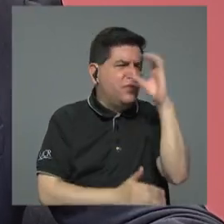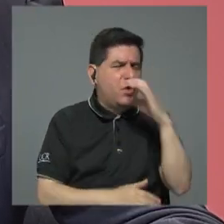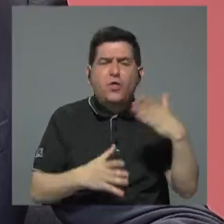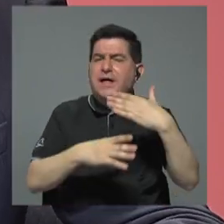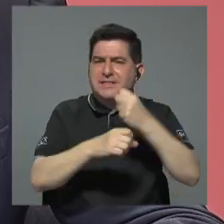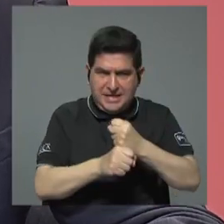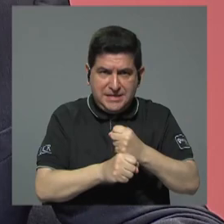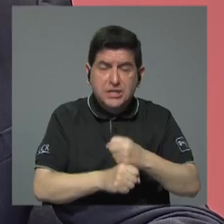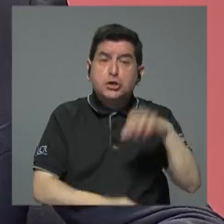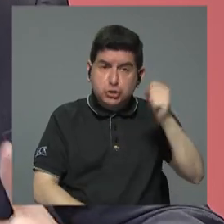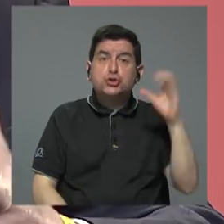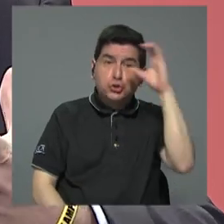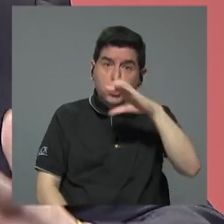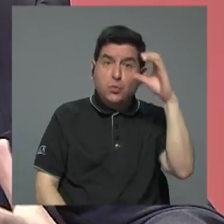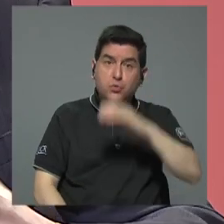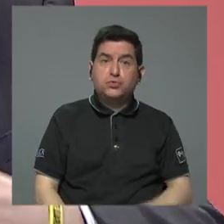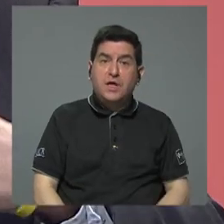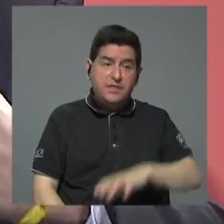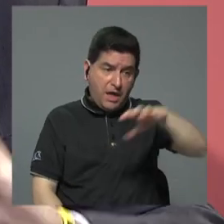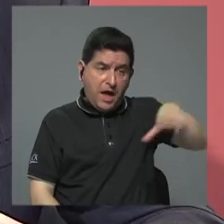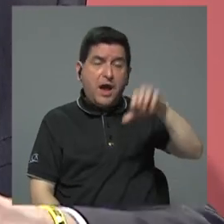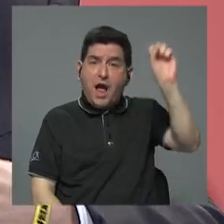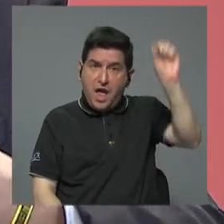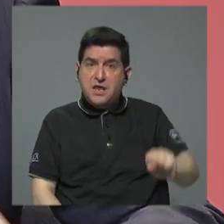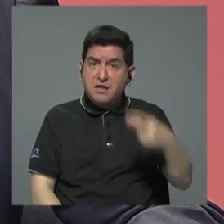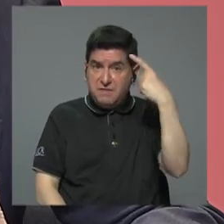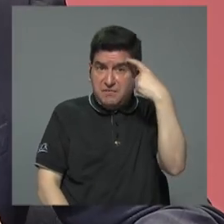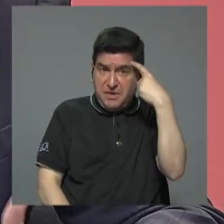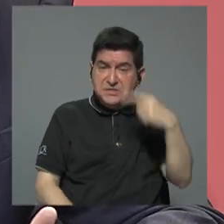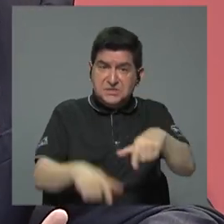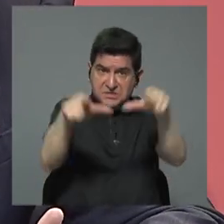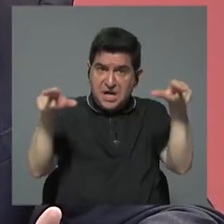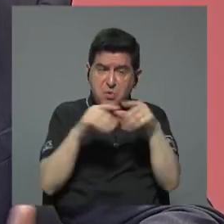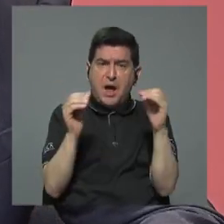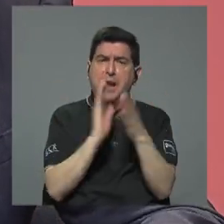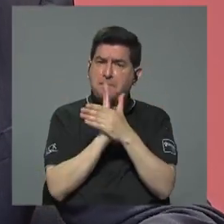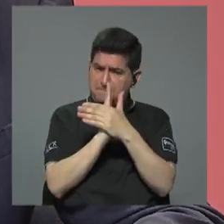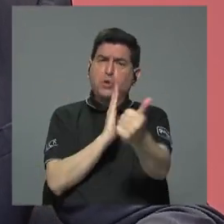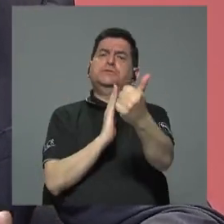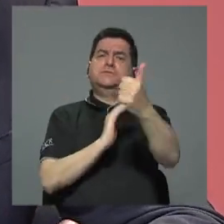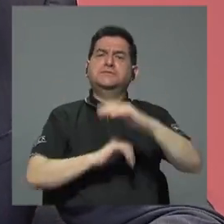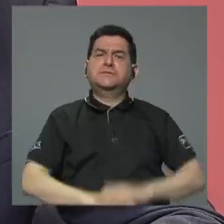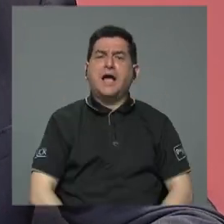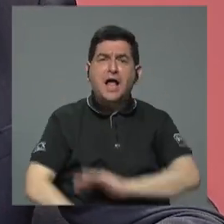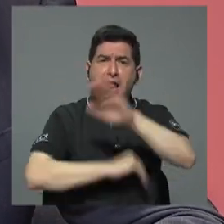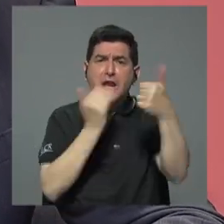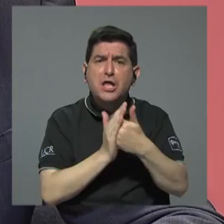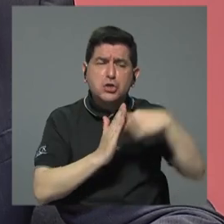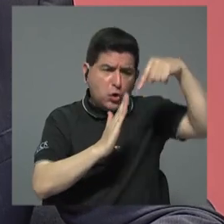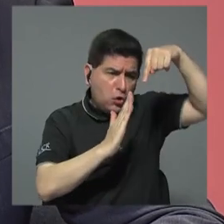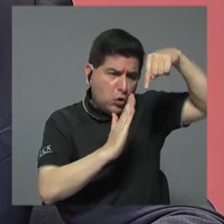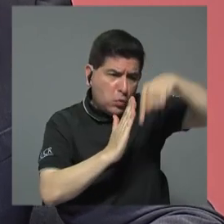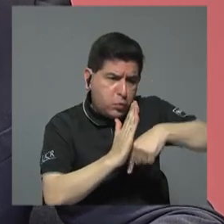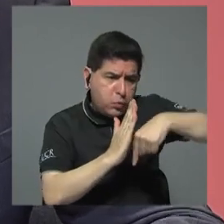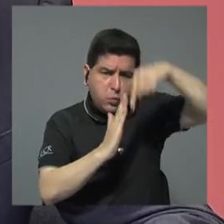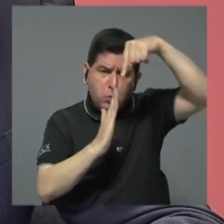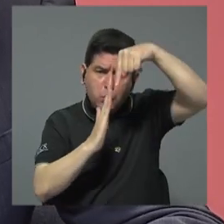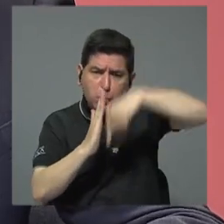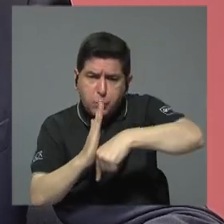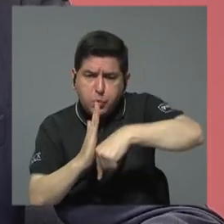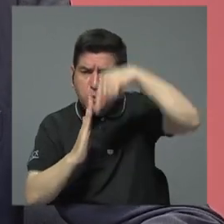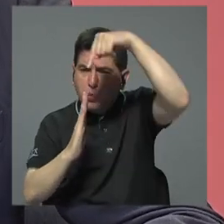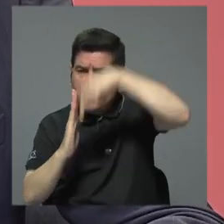que se han hecho exploraciones, por ejemplo, en el Caribe Sur, que se consideraba que era una de las zonas con mayor potencial, y todos los pozos que se han